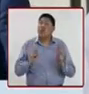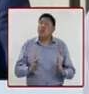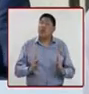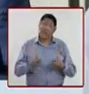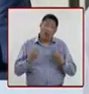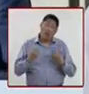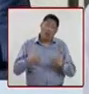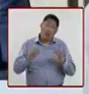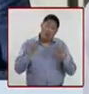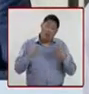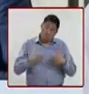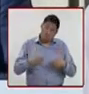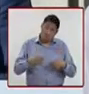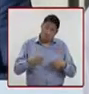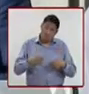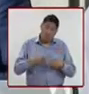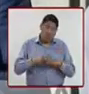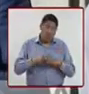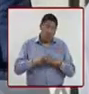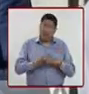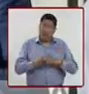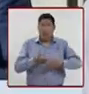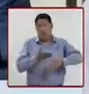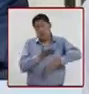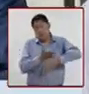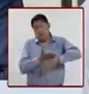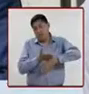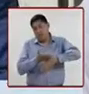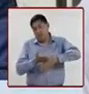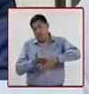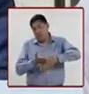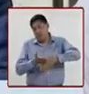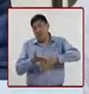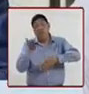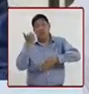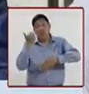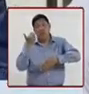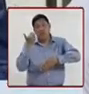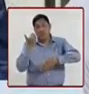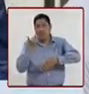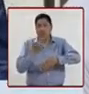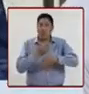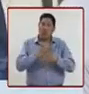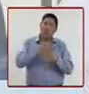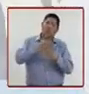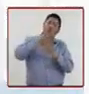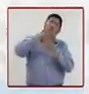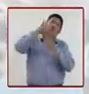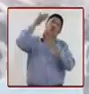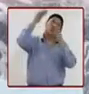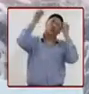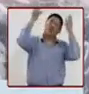se dedica al comercio, sería el inicio de un negocio, al principio, rentable.